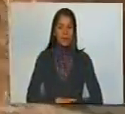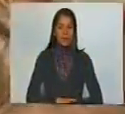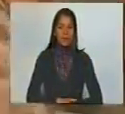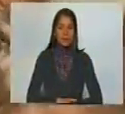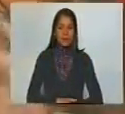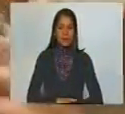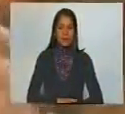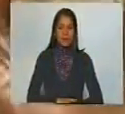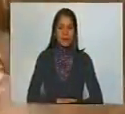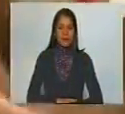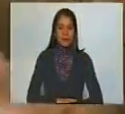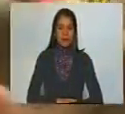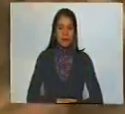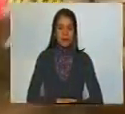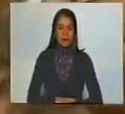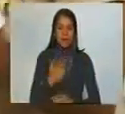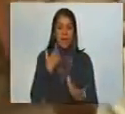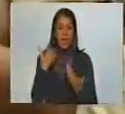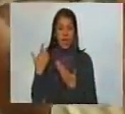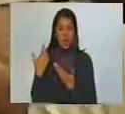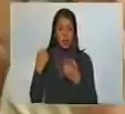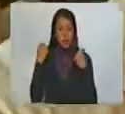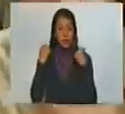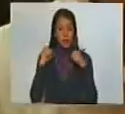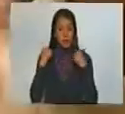que hace y ejercita